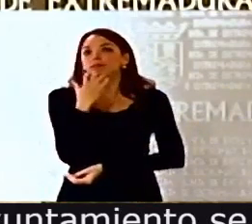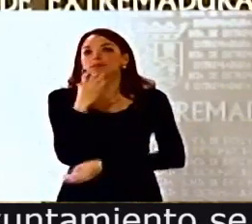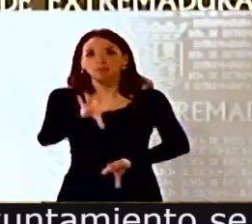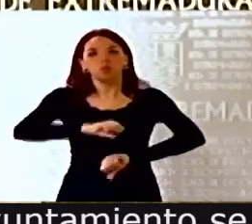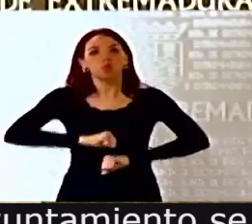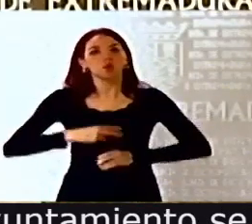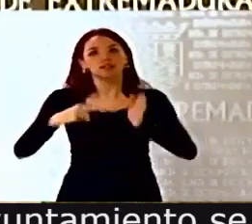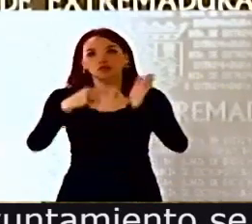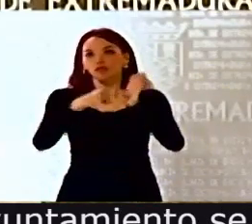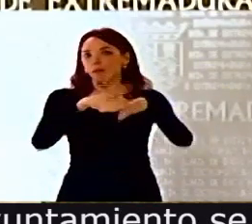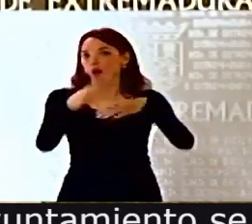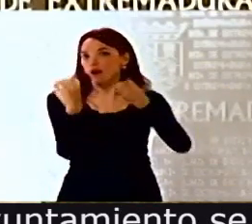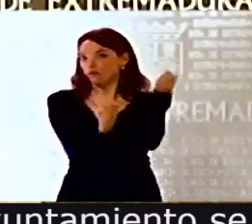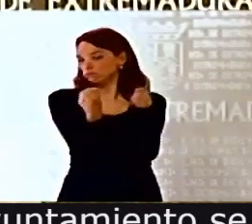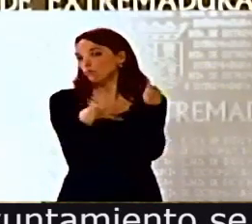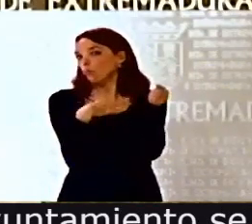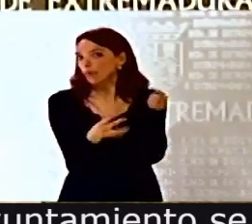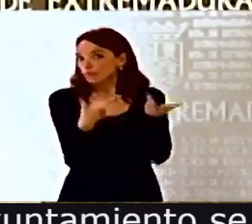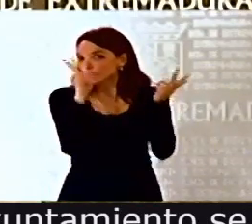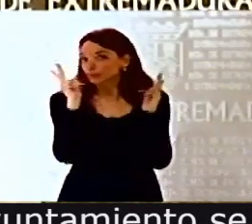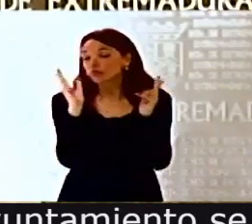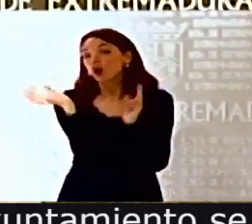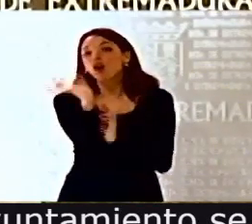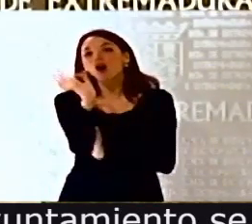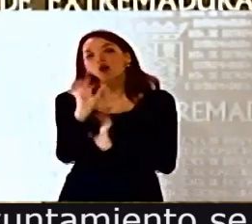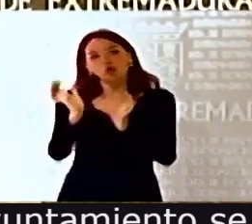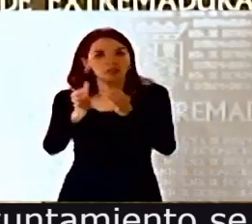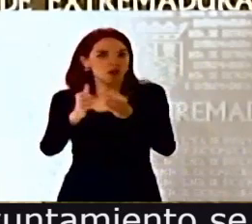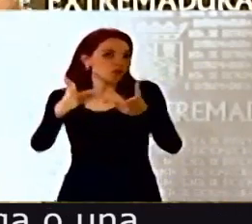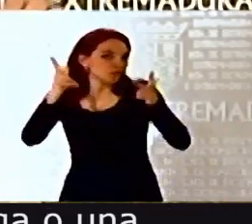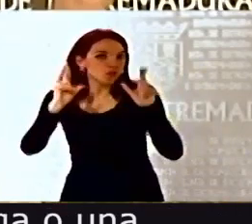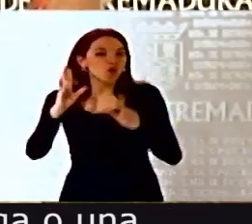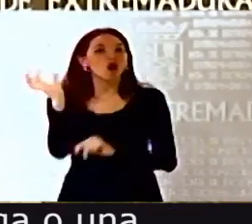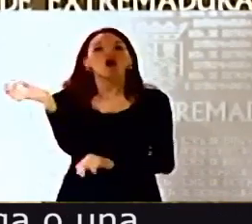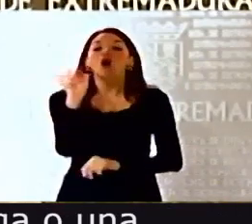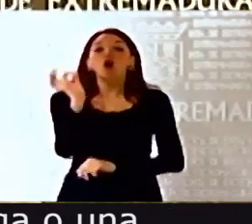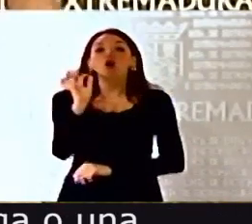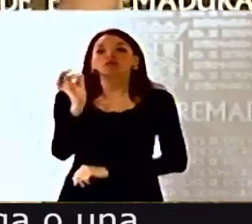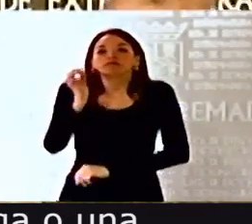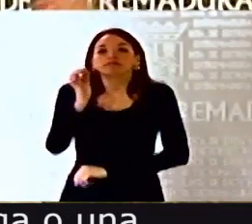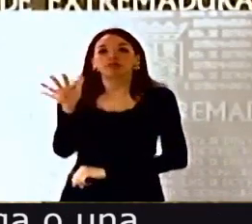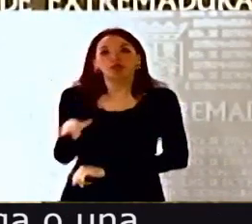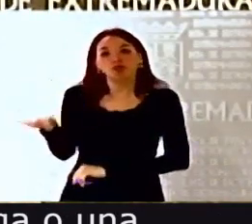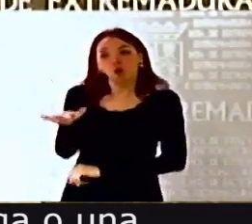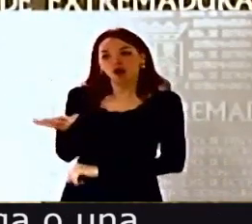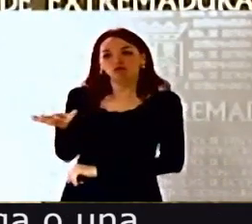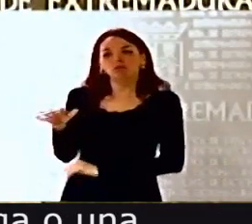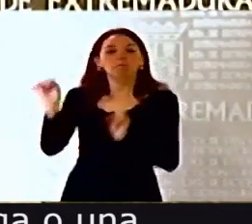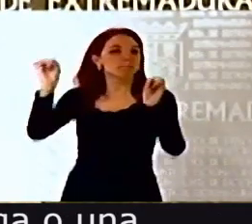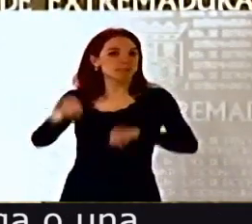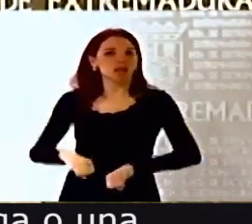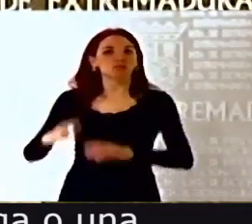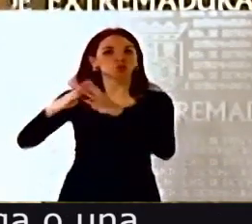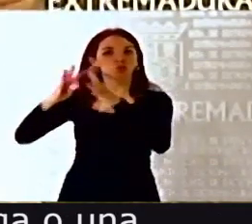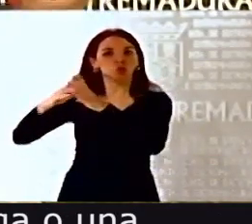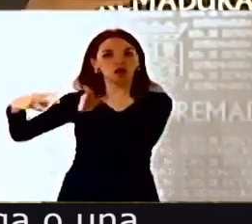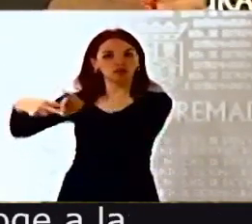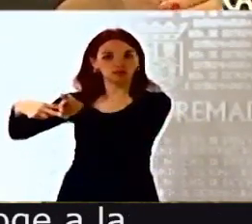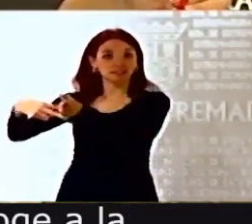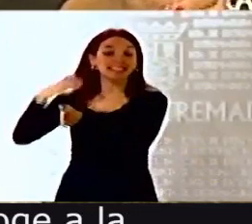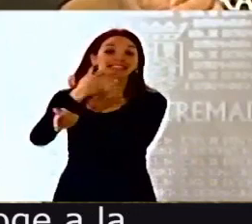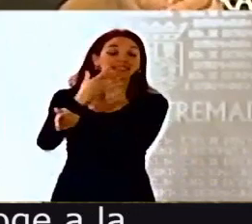una infraestructura de recarga o una mancomunidad, y también mancomunidad X se acoge a la infraestructura de recarga y luego los